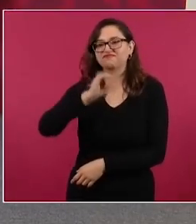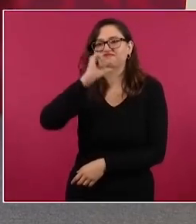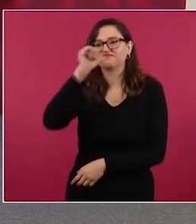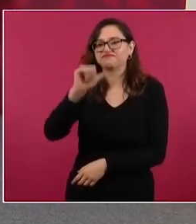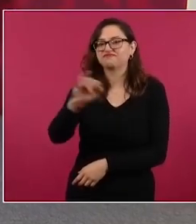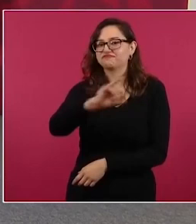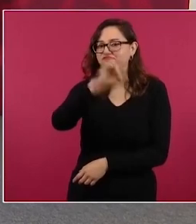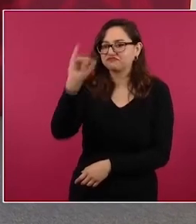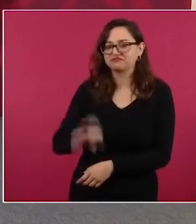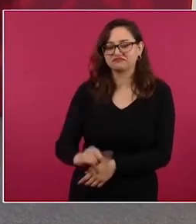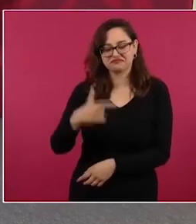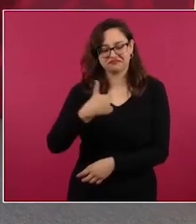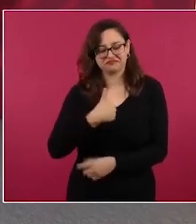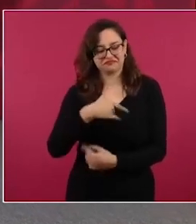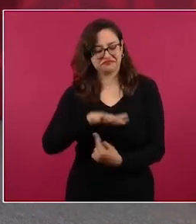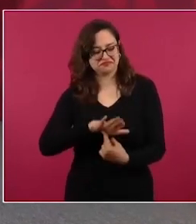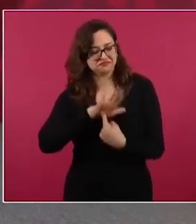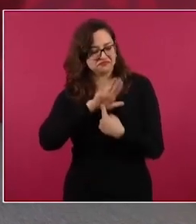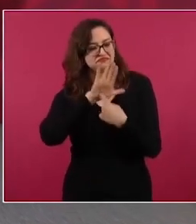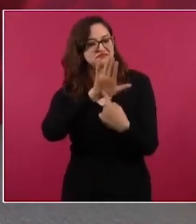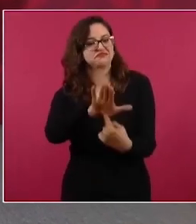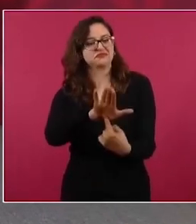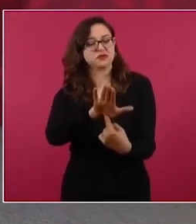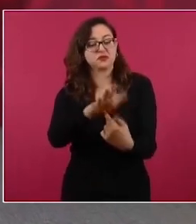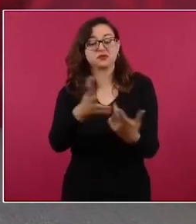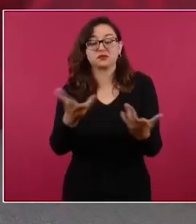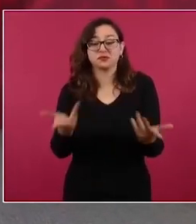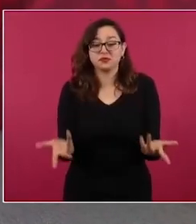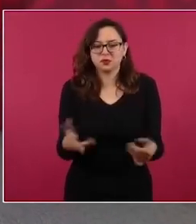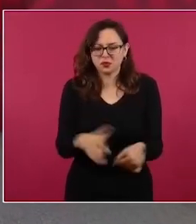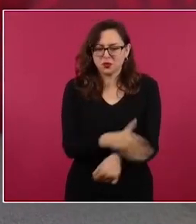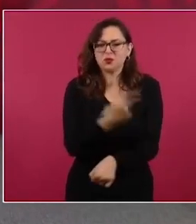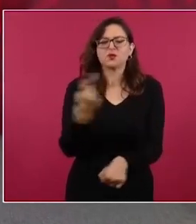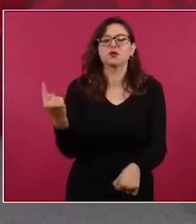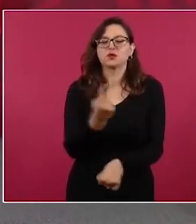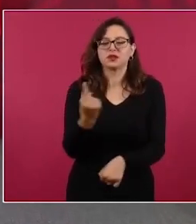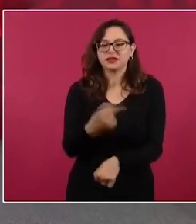es para seguir insistiendo